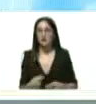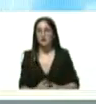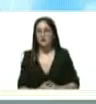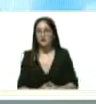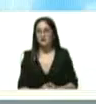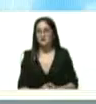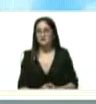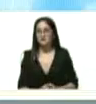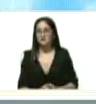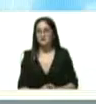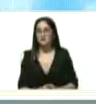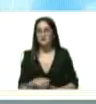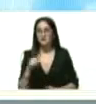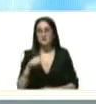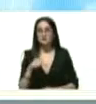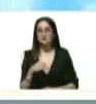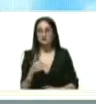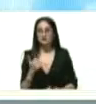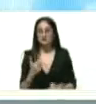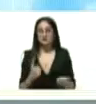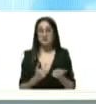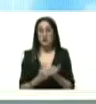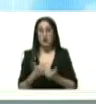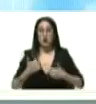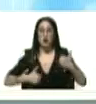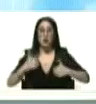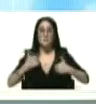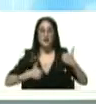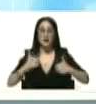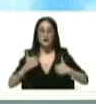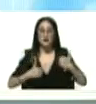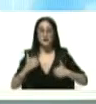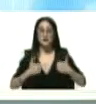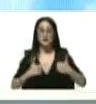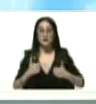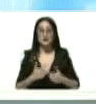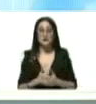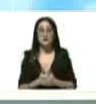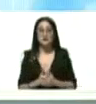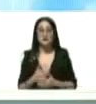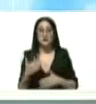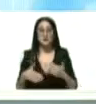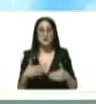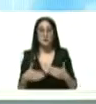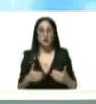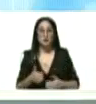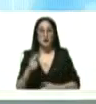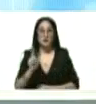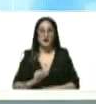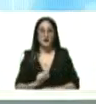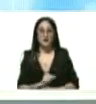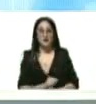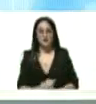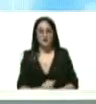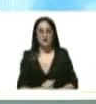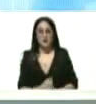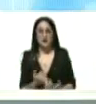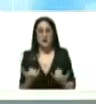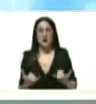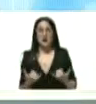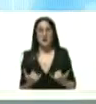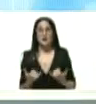aquí tenemos ventajas comparativas para producir más barato. Ahora vamos a